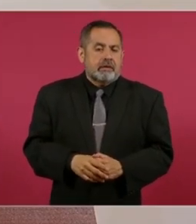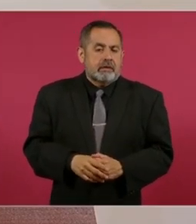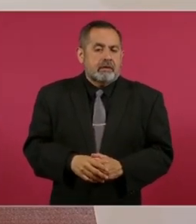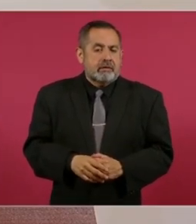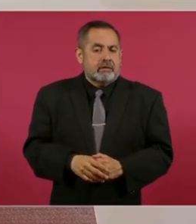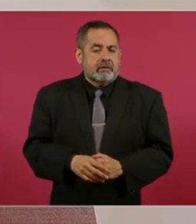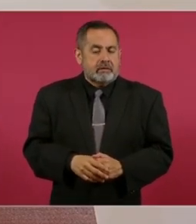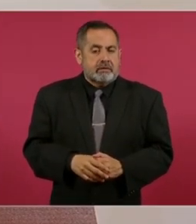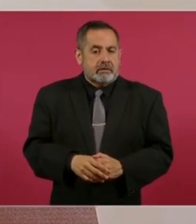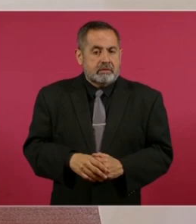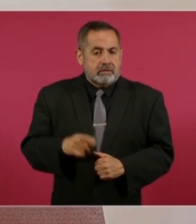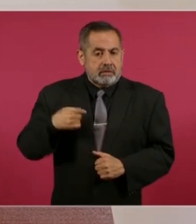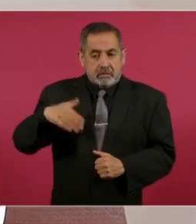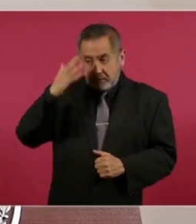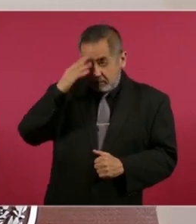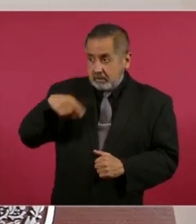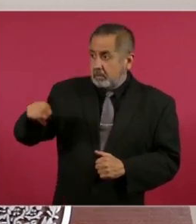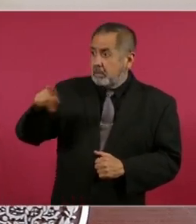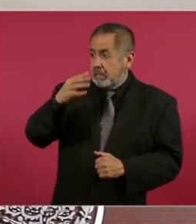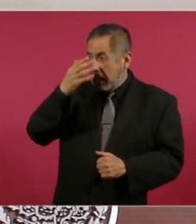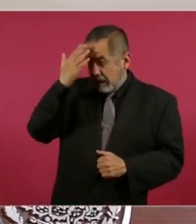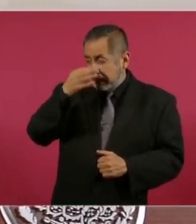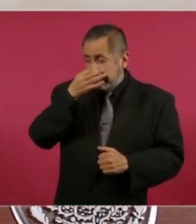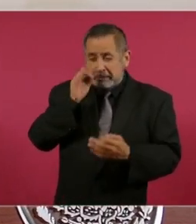saben que ya estoy terminando,